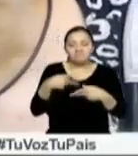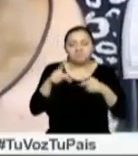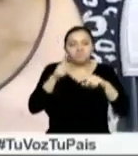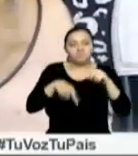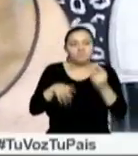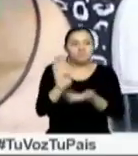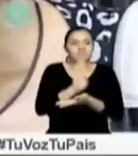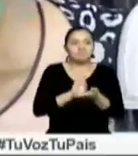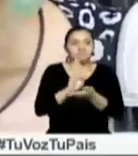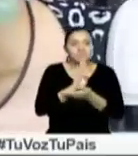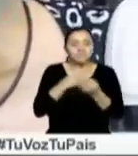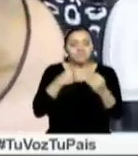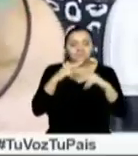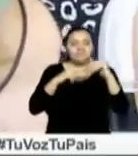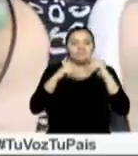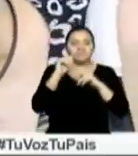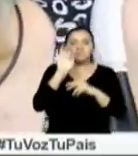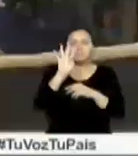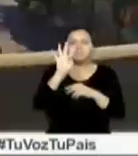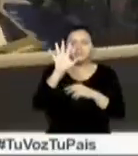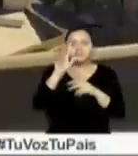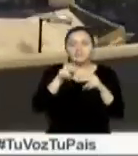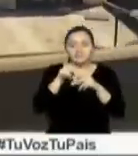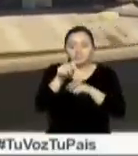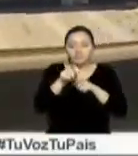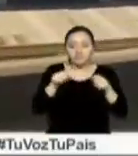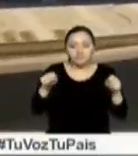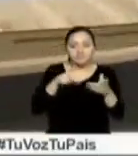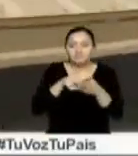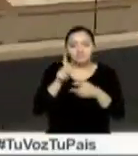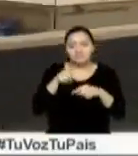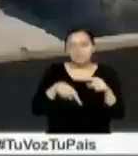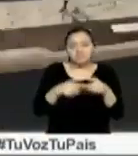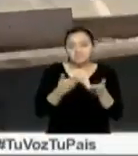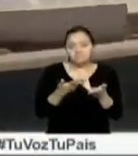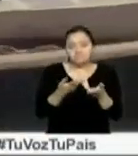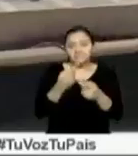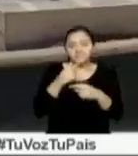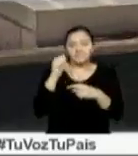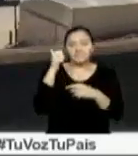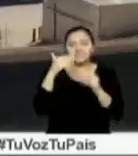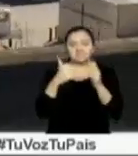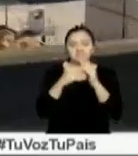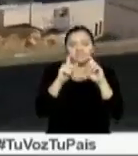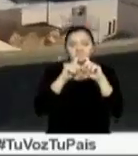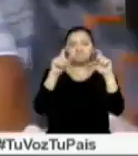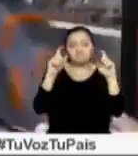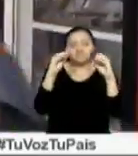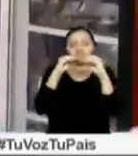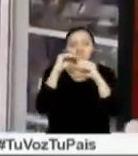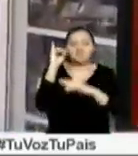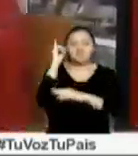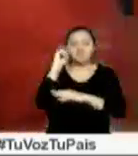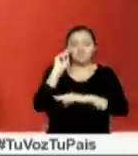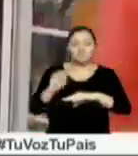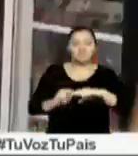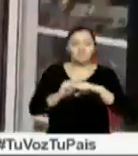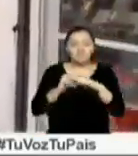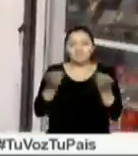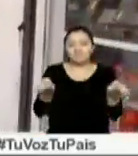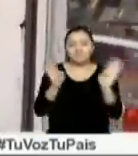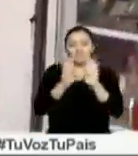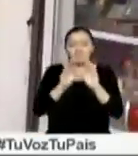barrio normal departamento de 45 m cu a la par más de 10,000 empresas e industrias nacionales han cerrado sus